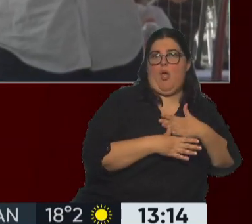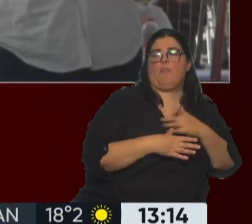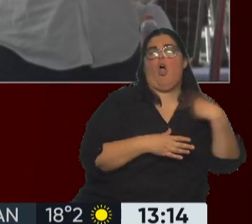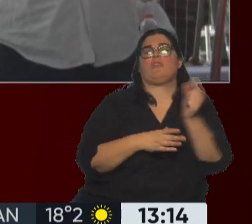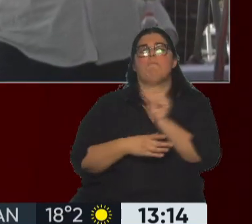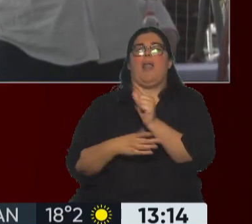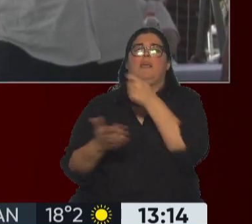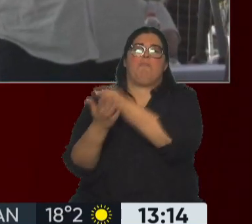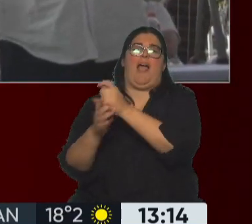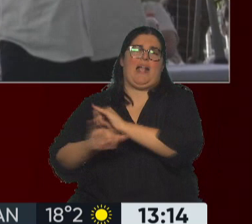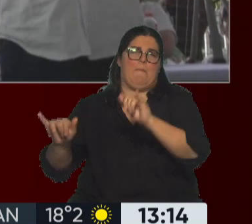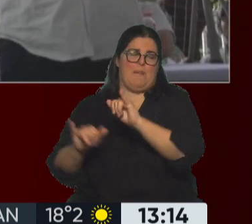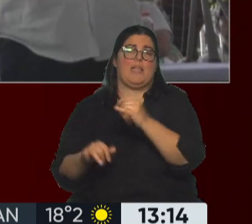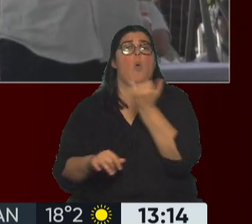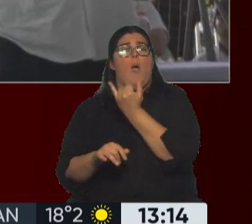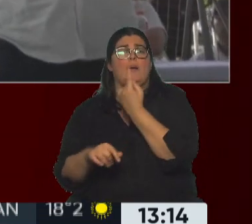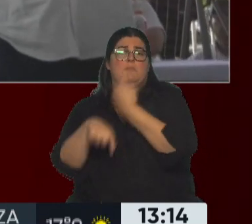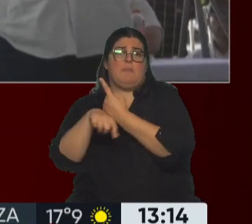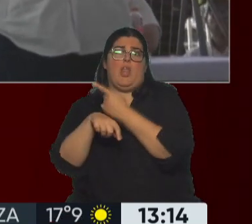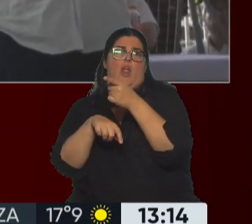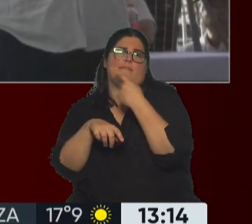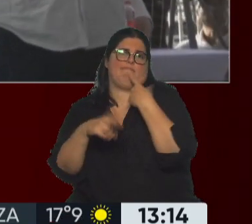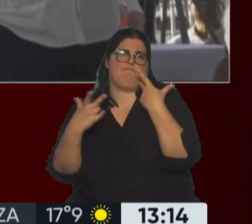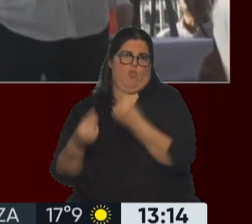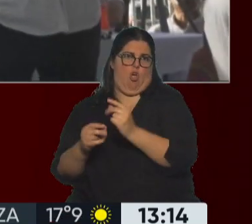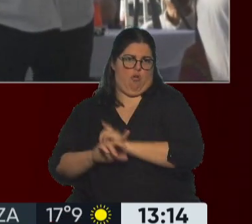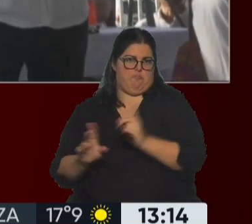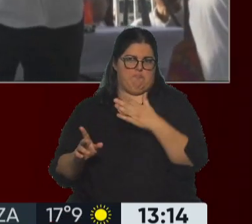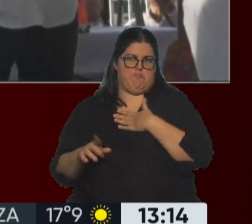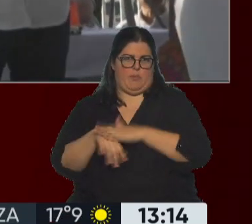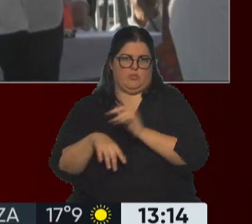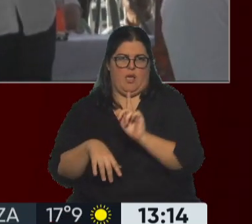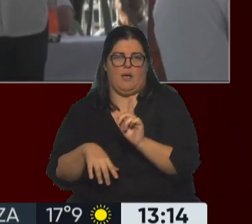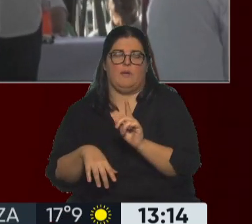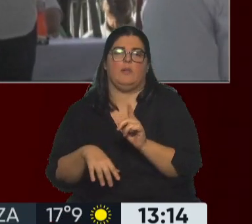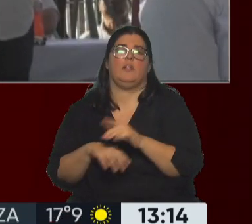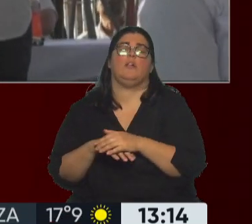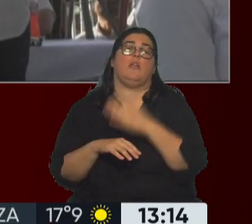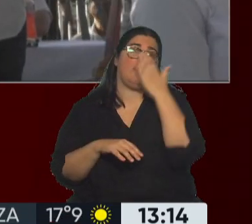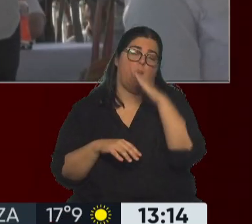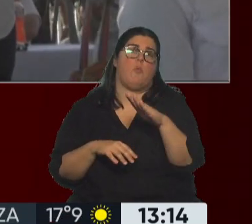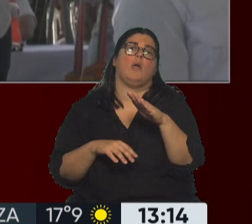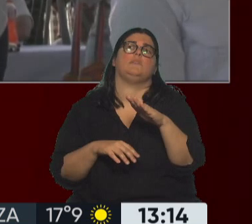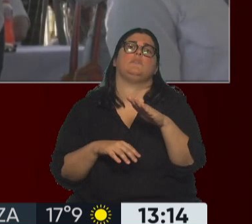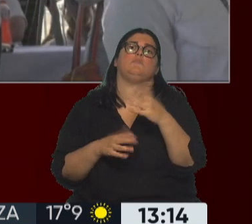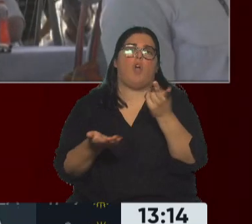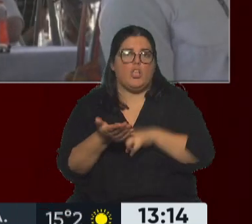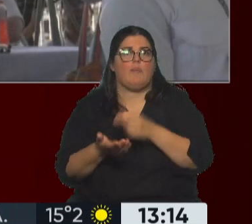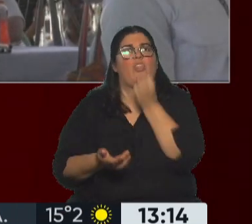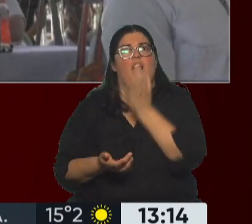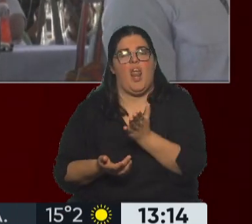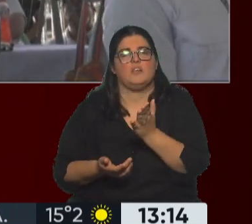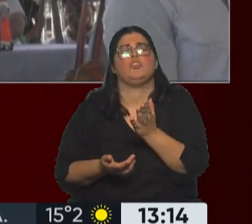de haberlo negado en una primera instancia, el jueves a partir de nuevas declaraciones, él afirma que efectivamente